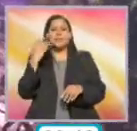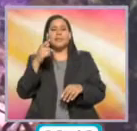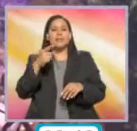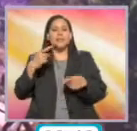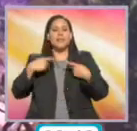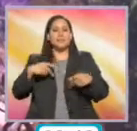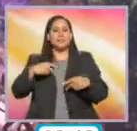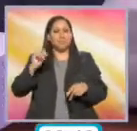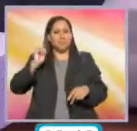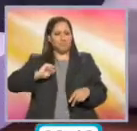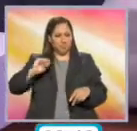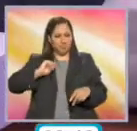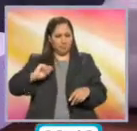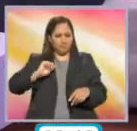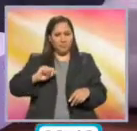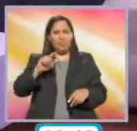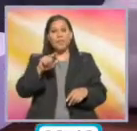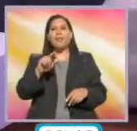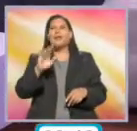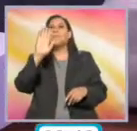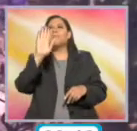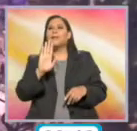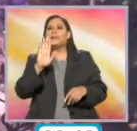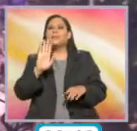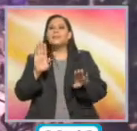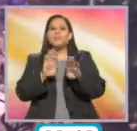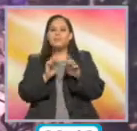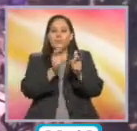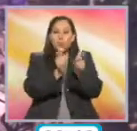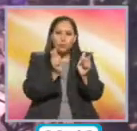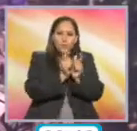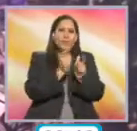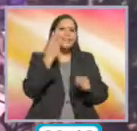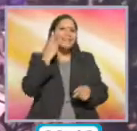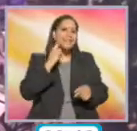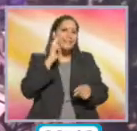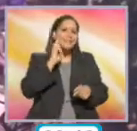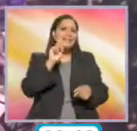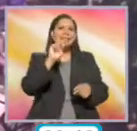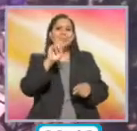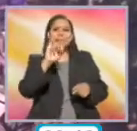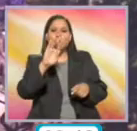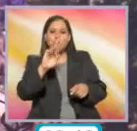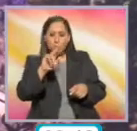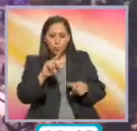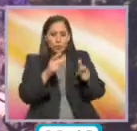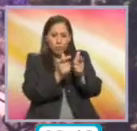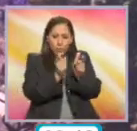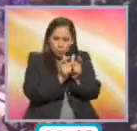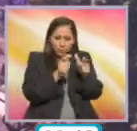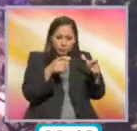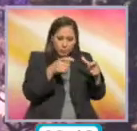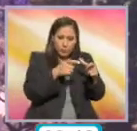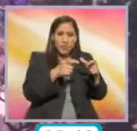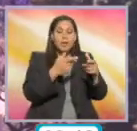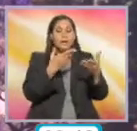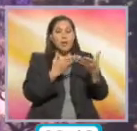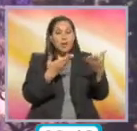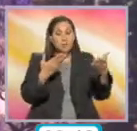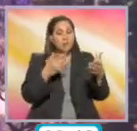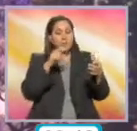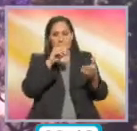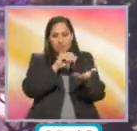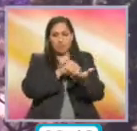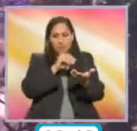primitivos, que eran como un estilo de tribus, ¿no? Y hasta ahorita sigue habiendo una gran relación con